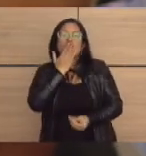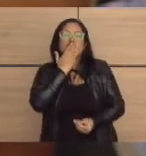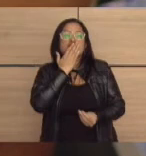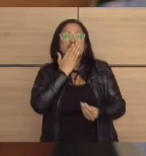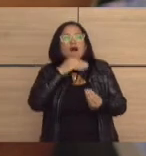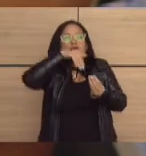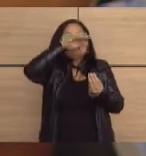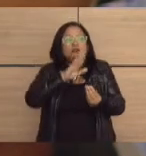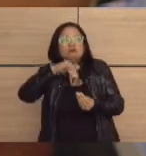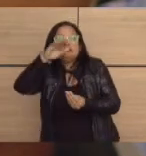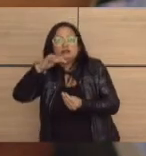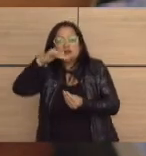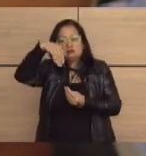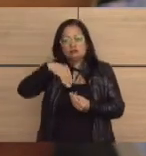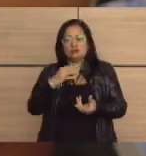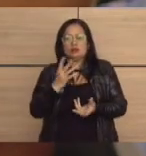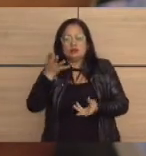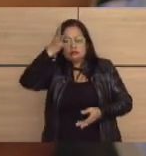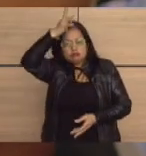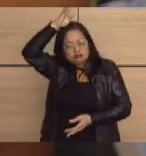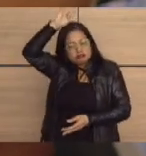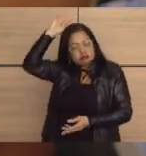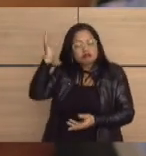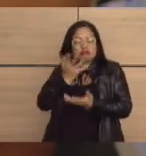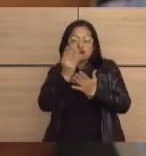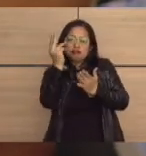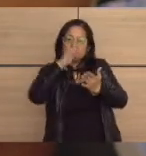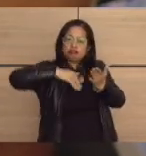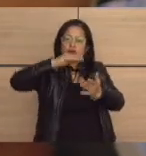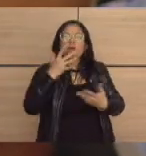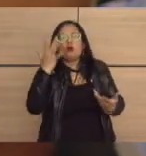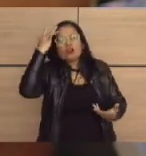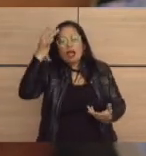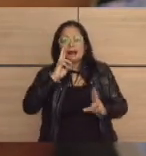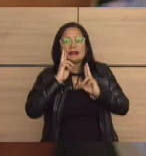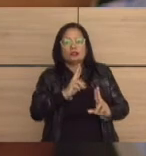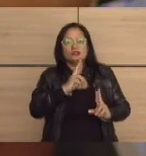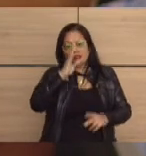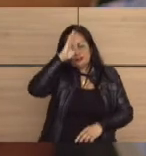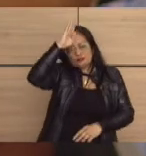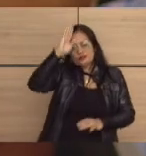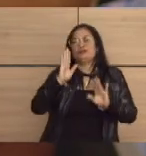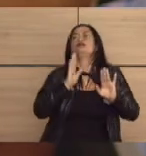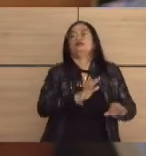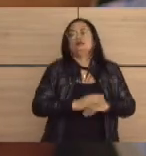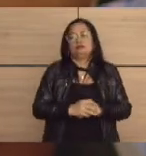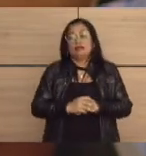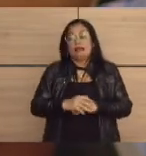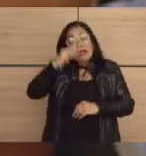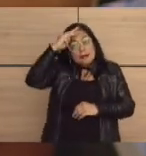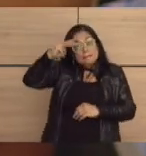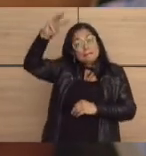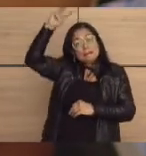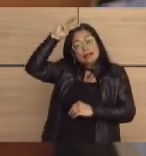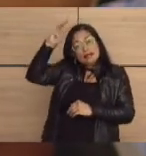porque sabía reconocerse en una tradición. En México es dificilísimo encontrar una estatua a